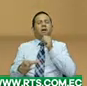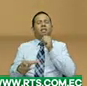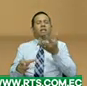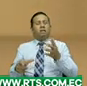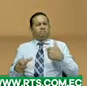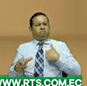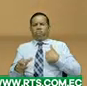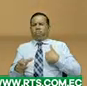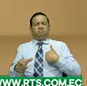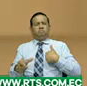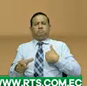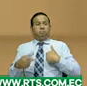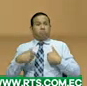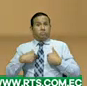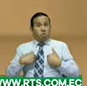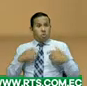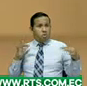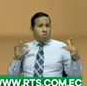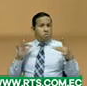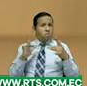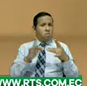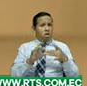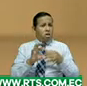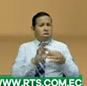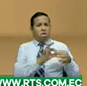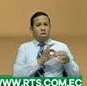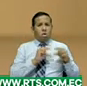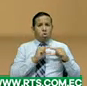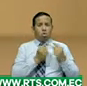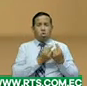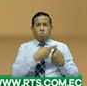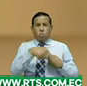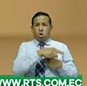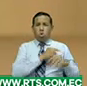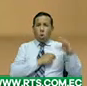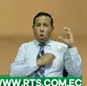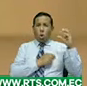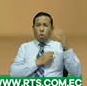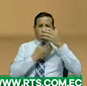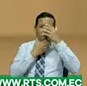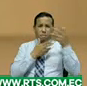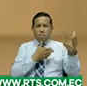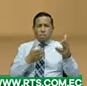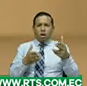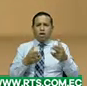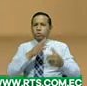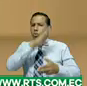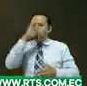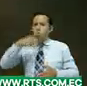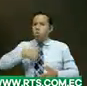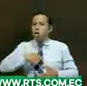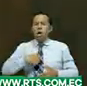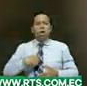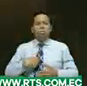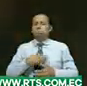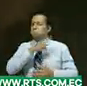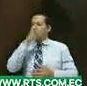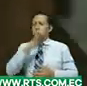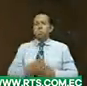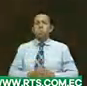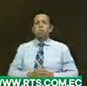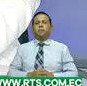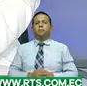tengo ningún vínculo con el ELN y jamás me he reunido con nadie de dicha organización. Informó Julio César